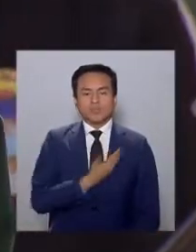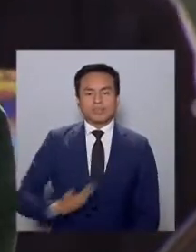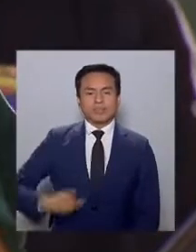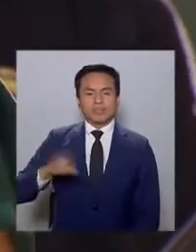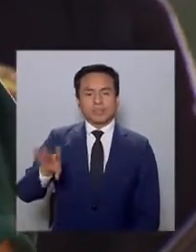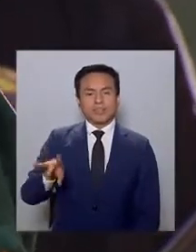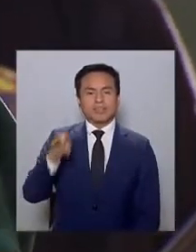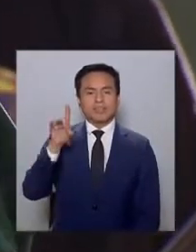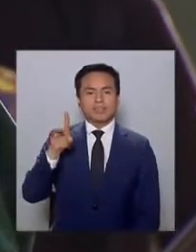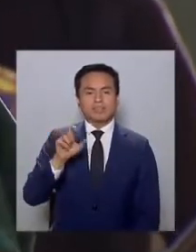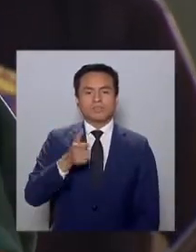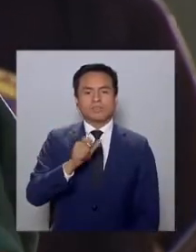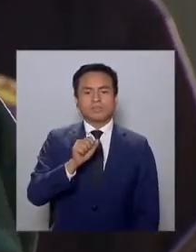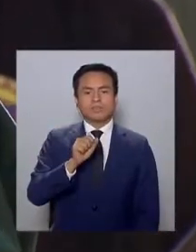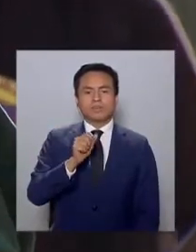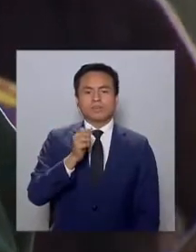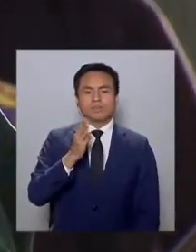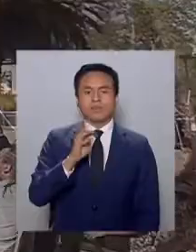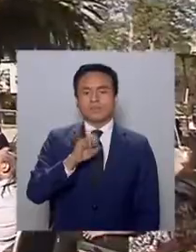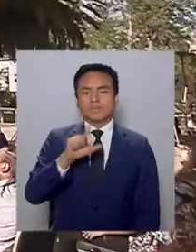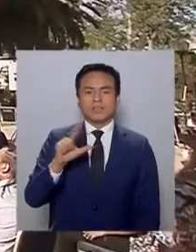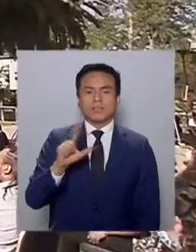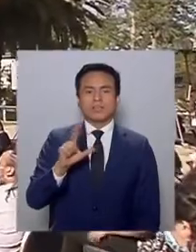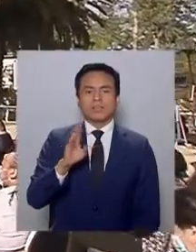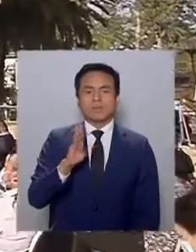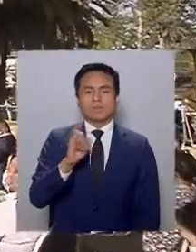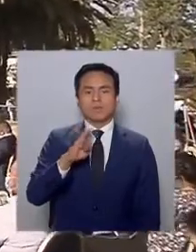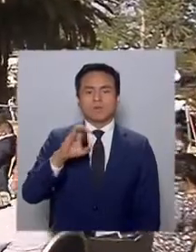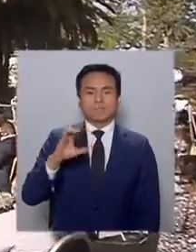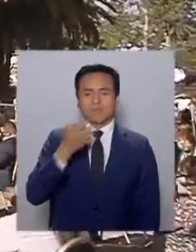presidente electo, Gabriel Boric Font.